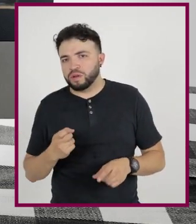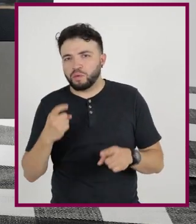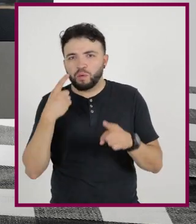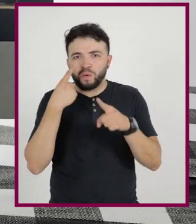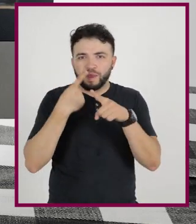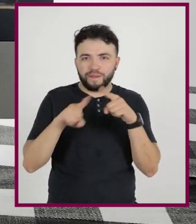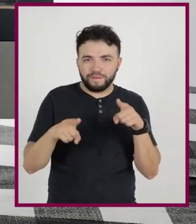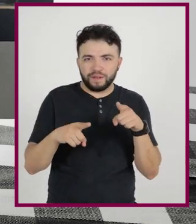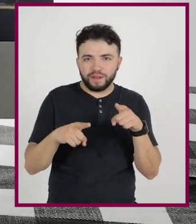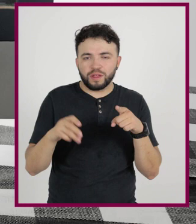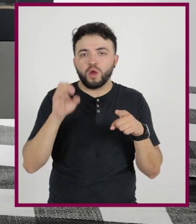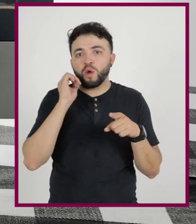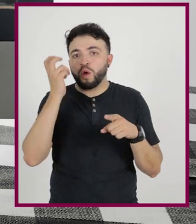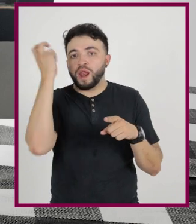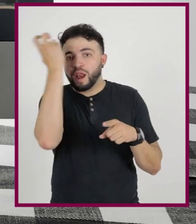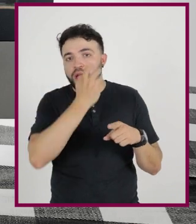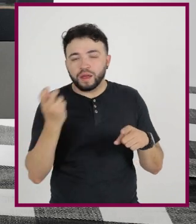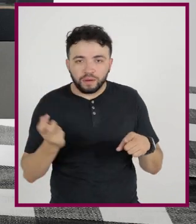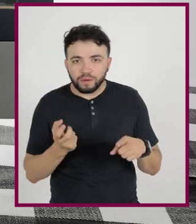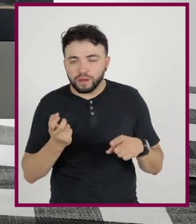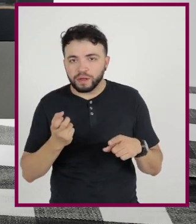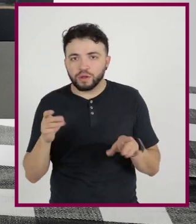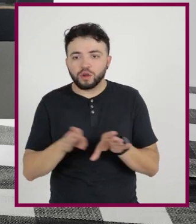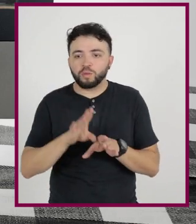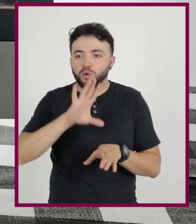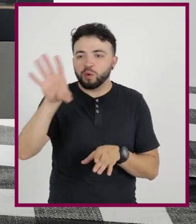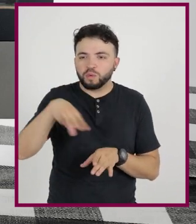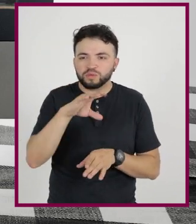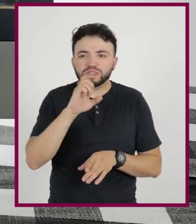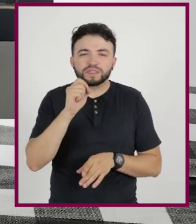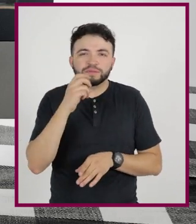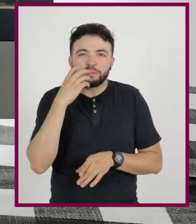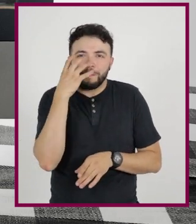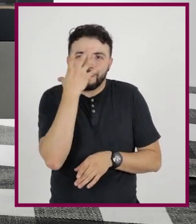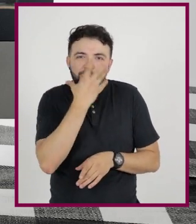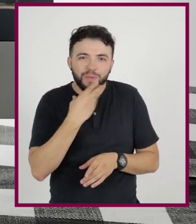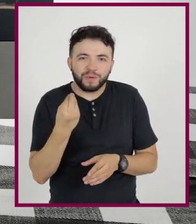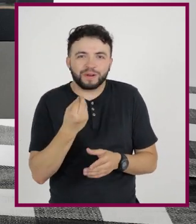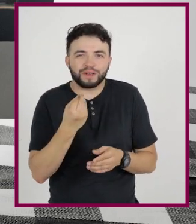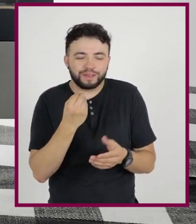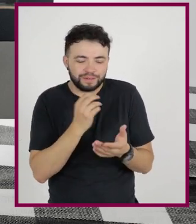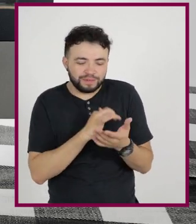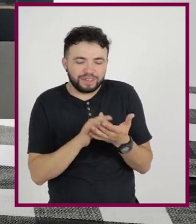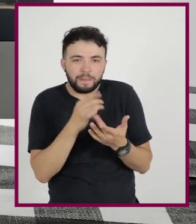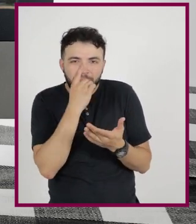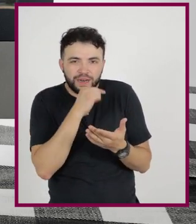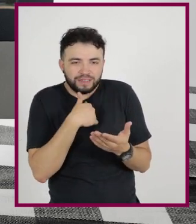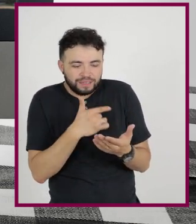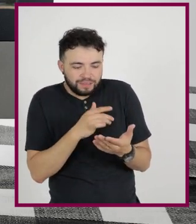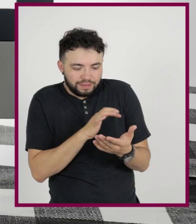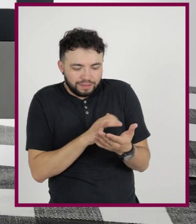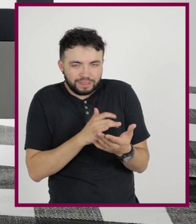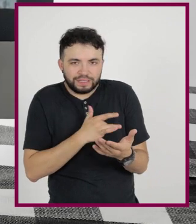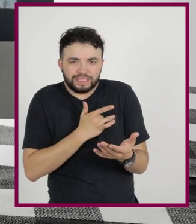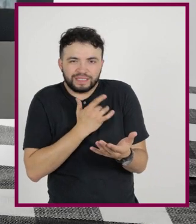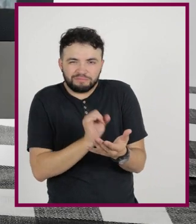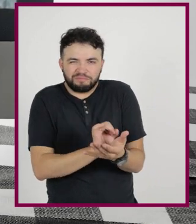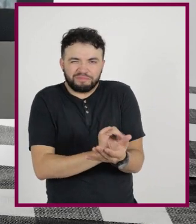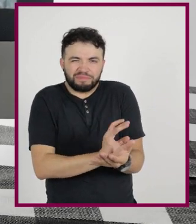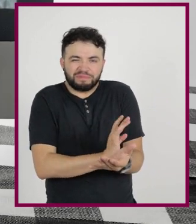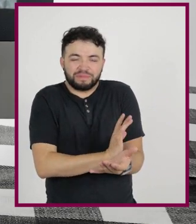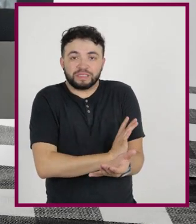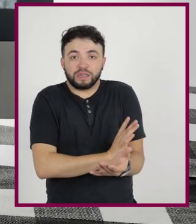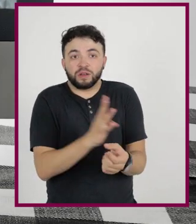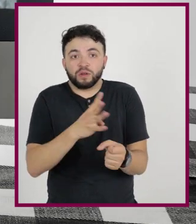de ciertas licencias, o de un lenguaje que busque la belleza o que busque conmover. Y